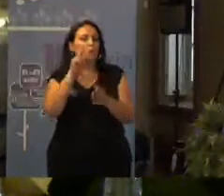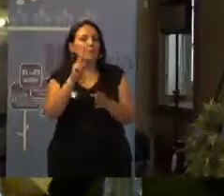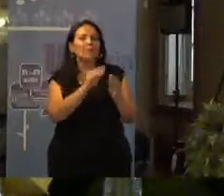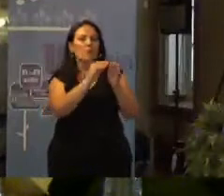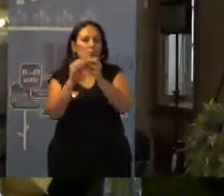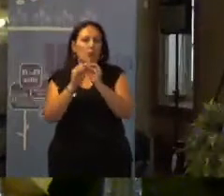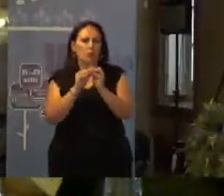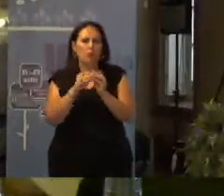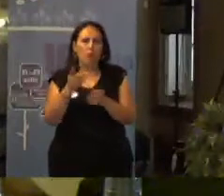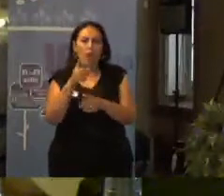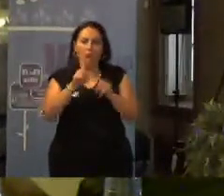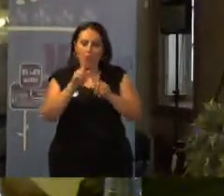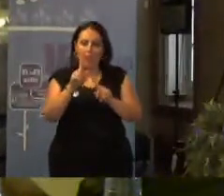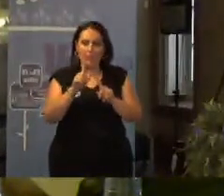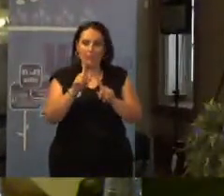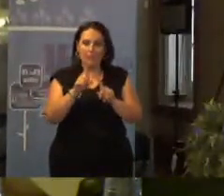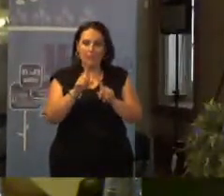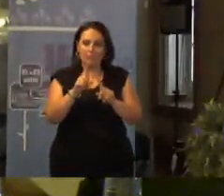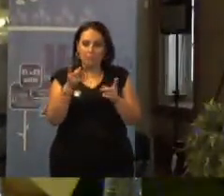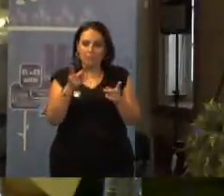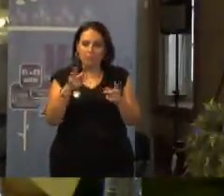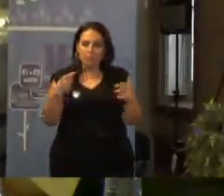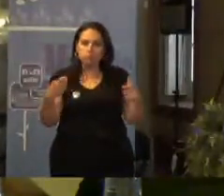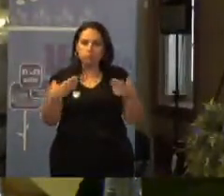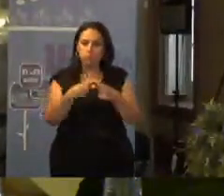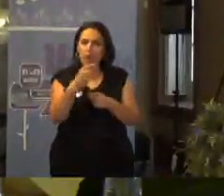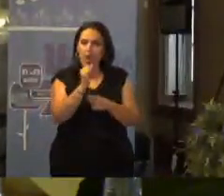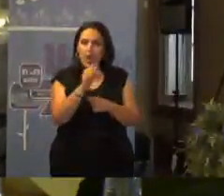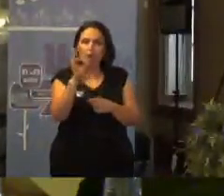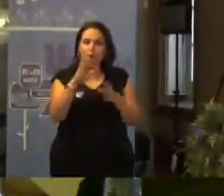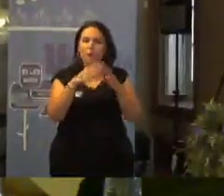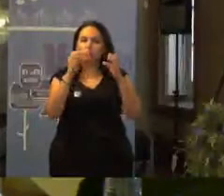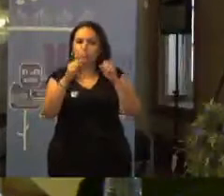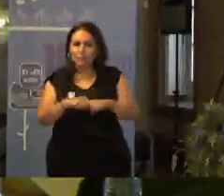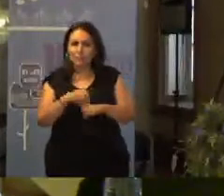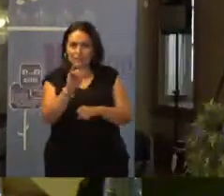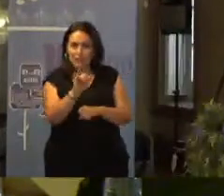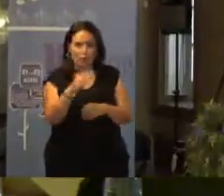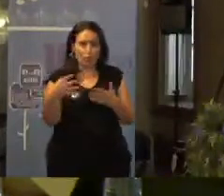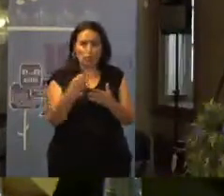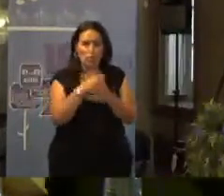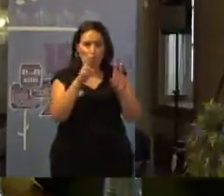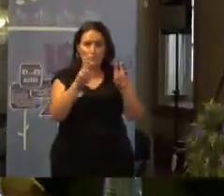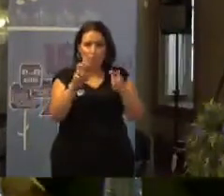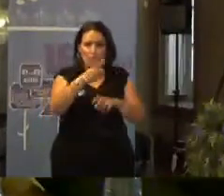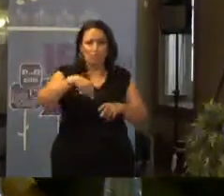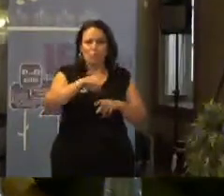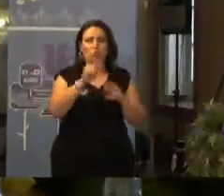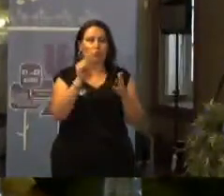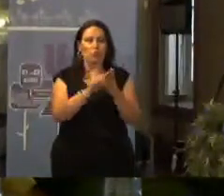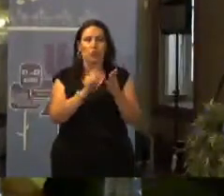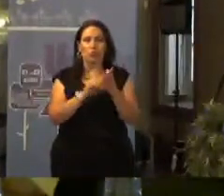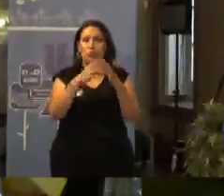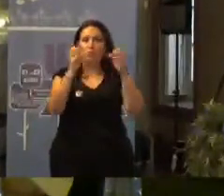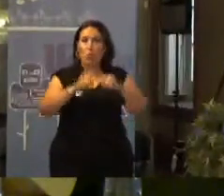haxa puntos de encontro. En todos os temas teremos puntos de encontro. E dunha escala do 1